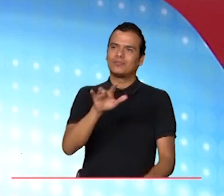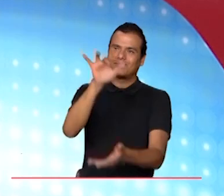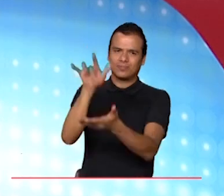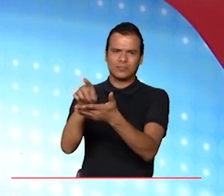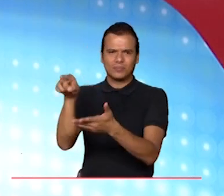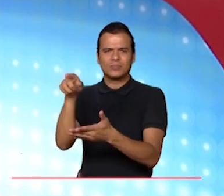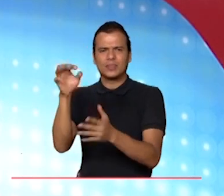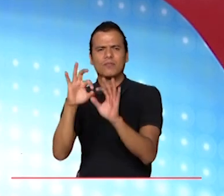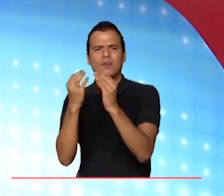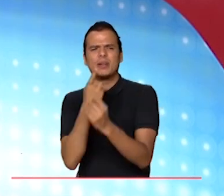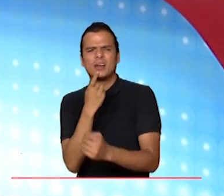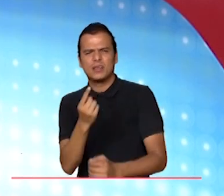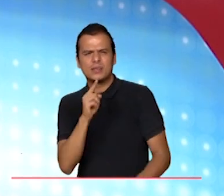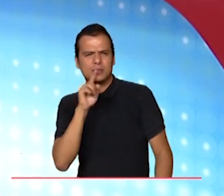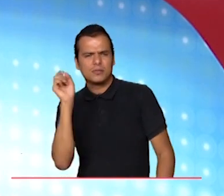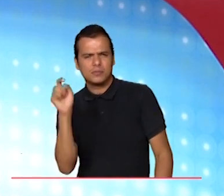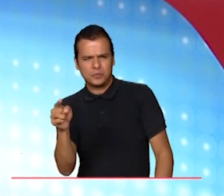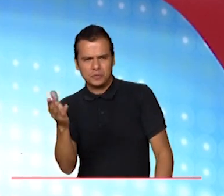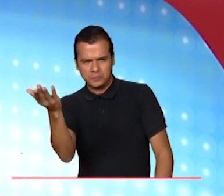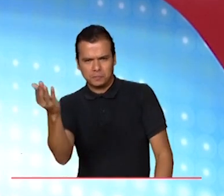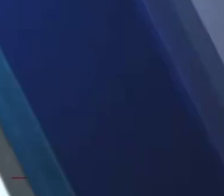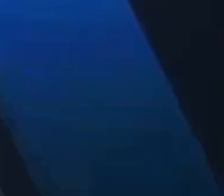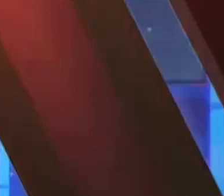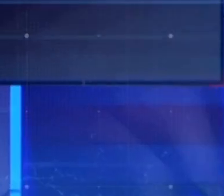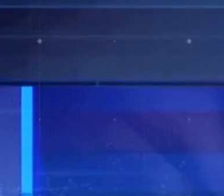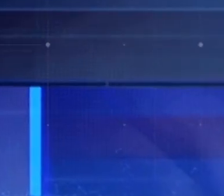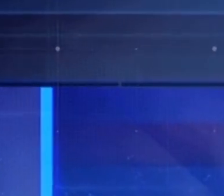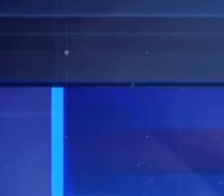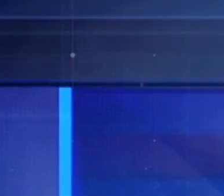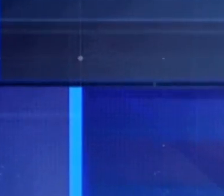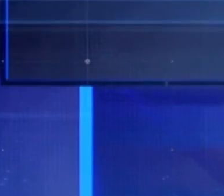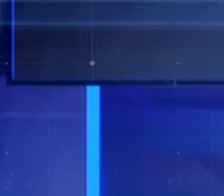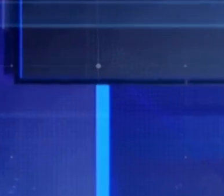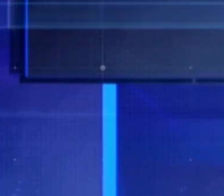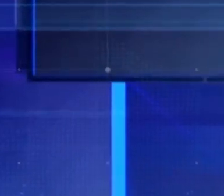con sus familiares. ¿Qué se sabe hasta el momento?